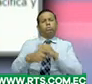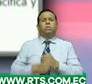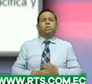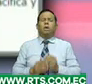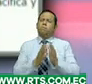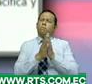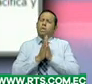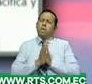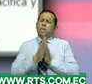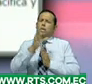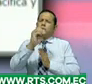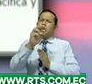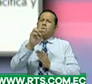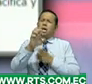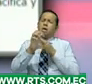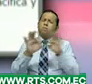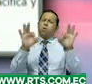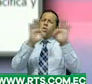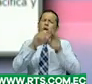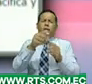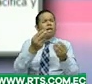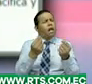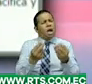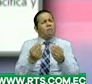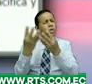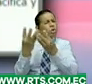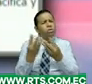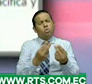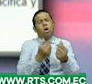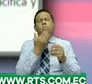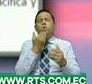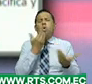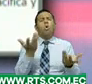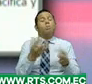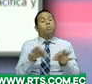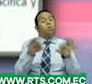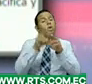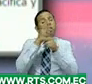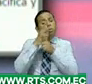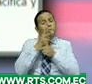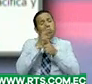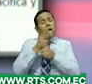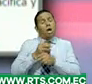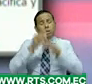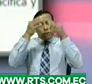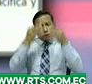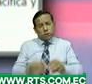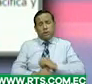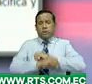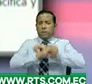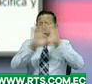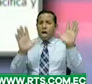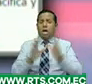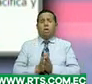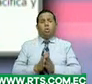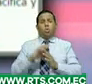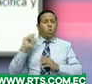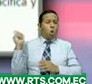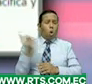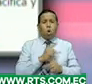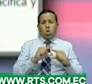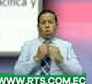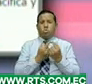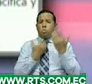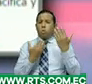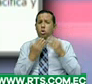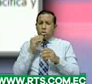e informe sobre los pasos a seguir en los próximos días. Brinde garantías de certeza y transparencia a todas las fuerzas políticas involucradas en el proceso